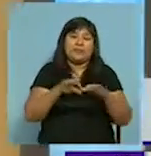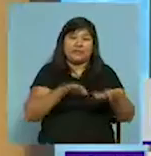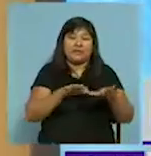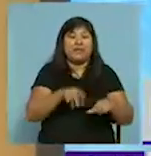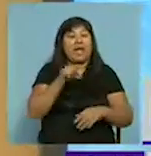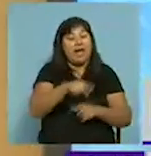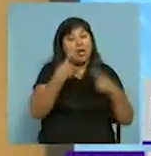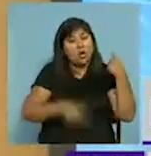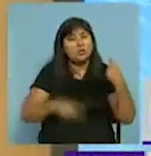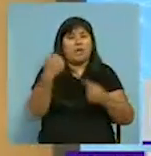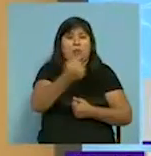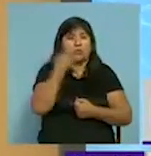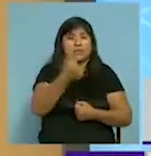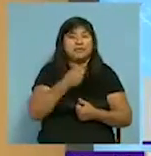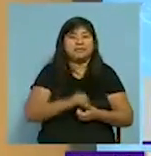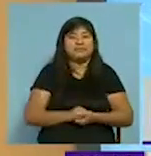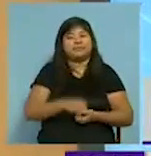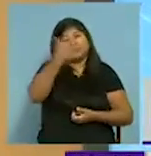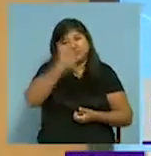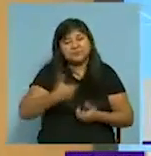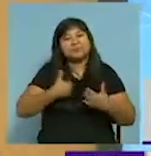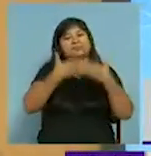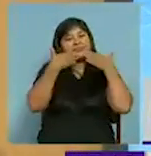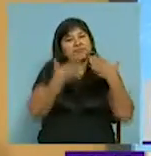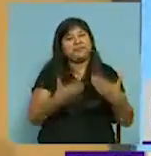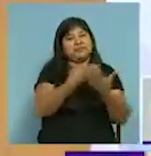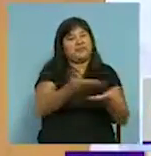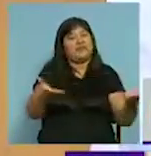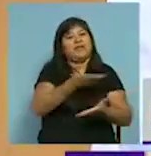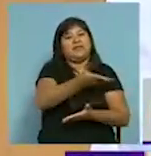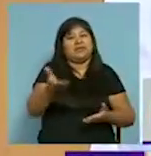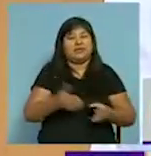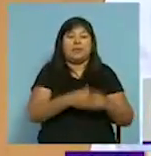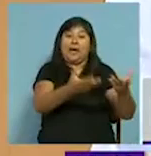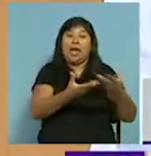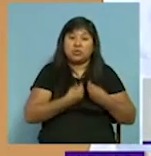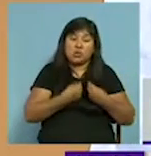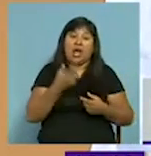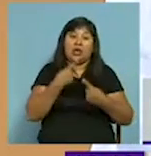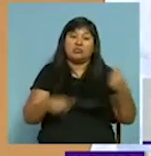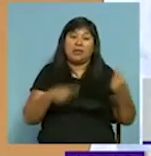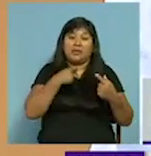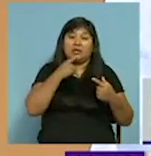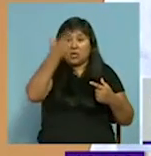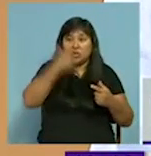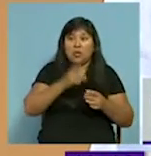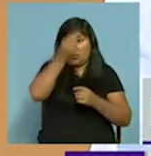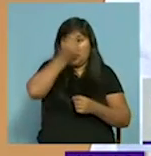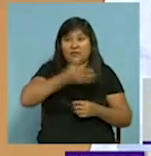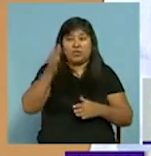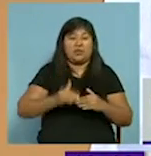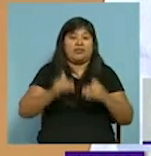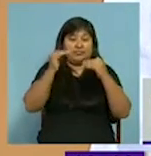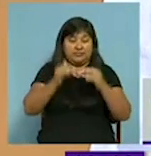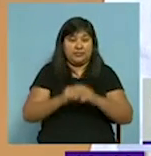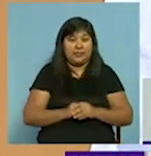vivido cosas muy importantes y soy un agradecido de toda esa gente que ha ayudado que me ha ayudado para poder crecer a nivel profesional